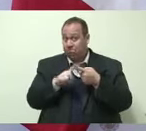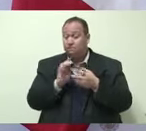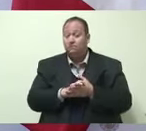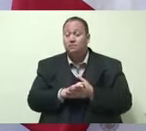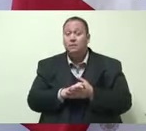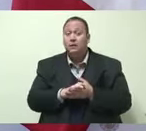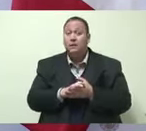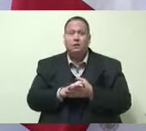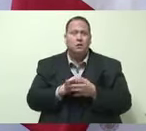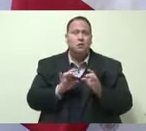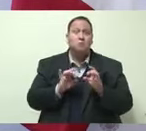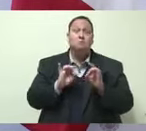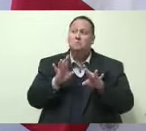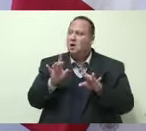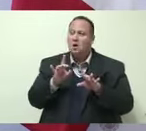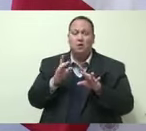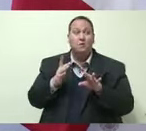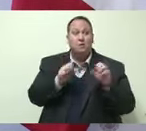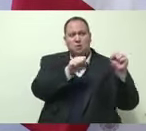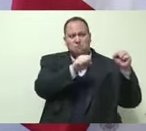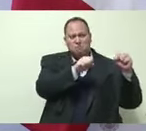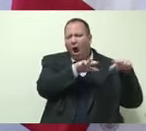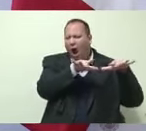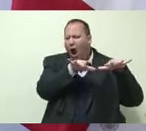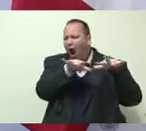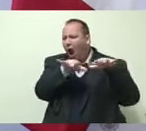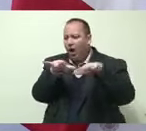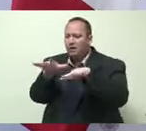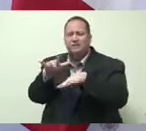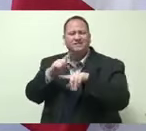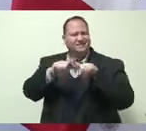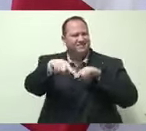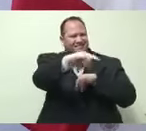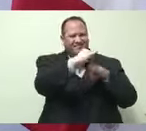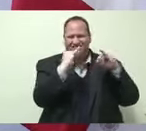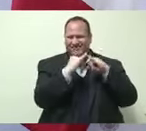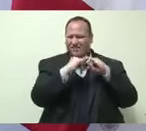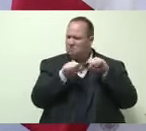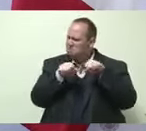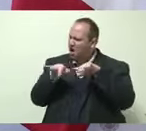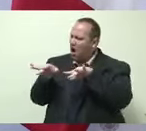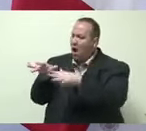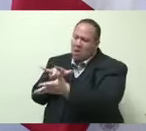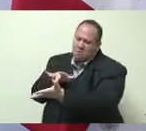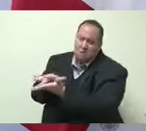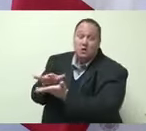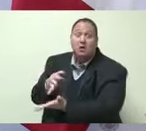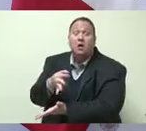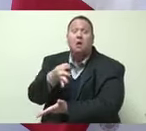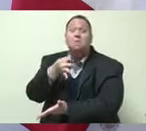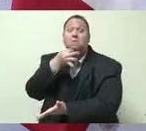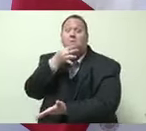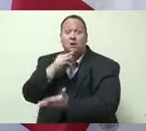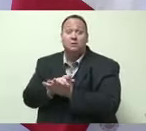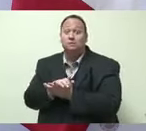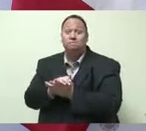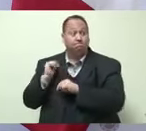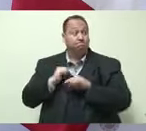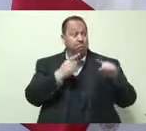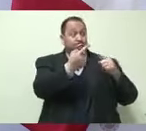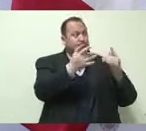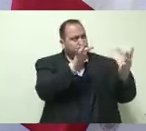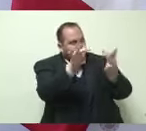esta reacción inmediata por parte de todos los integrantes de las instituciones de seguridad y procuración de justicia. Inmediatamente los titulares de las mismas nos